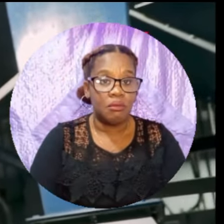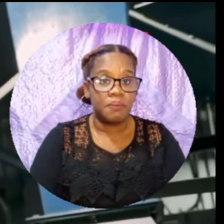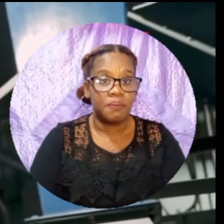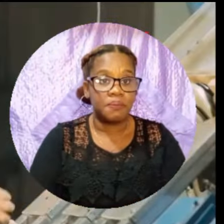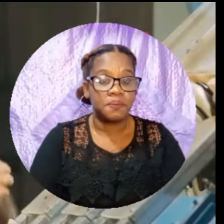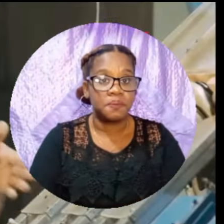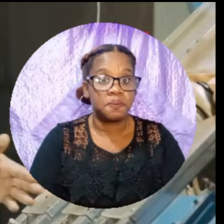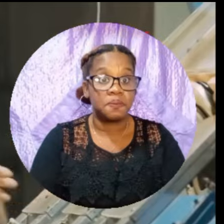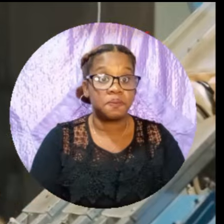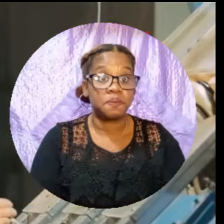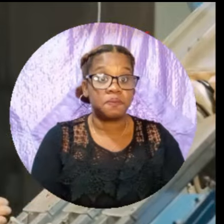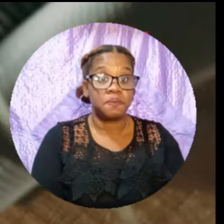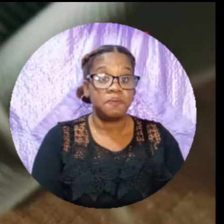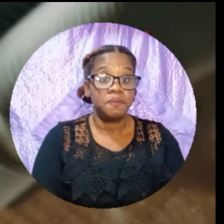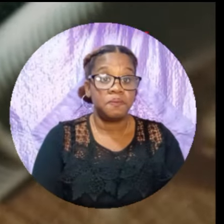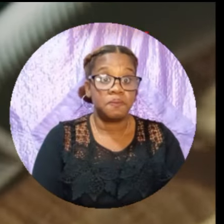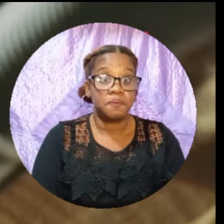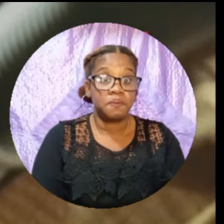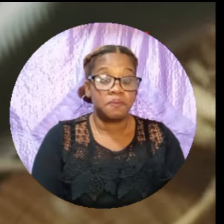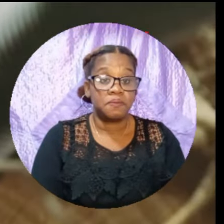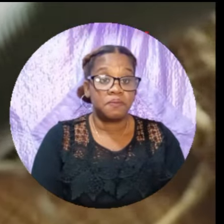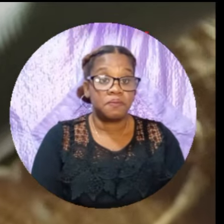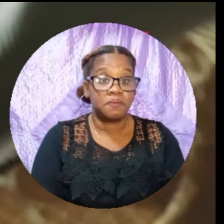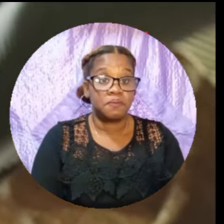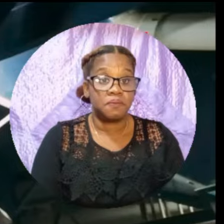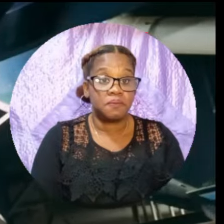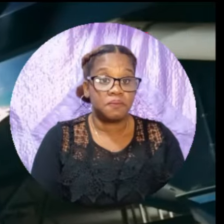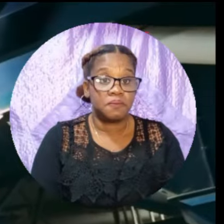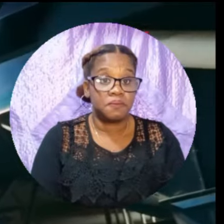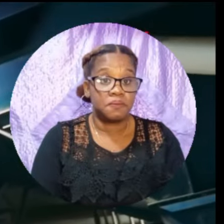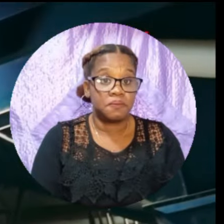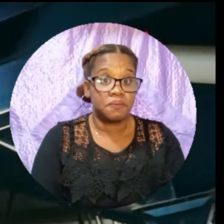lo va separando en los ductos aquí.